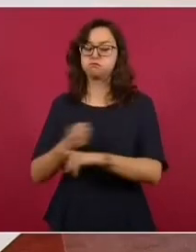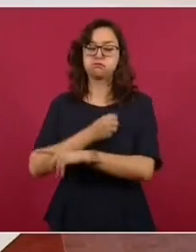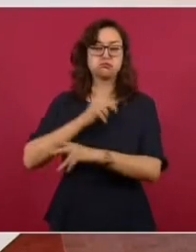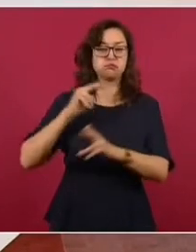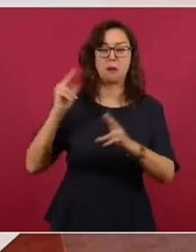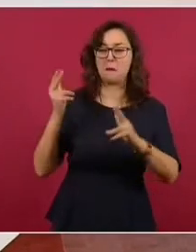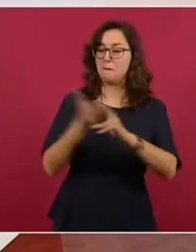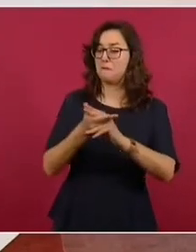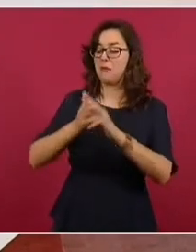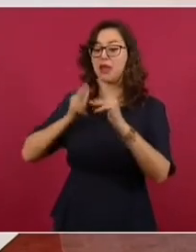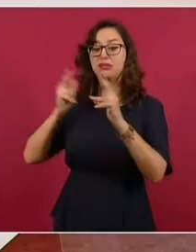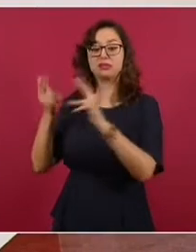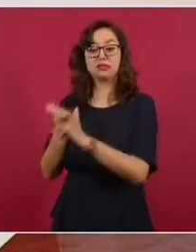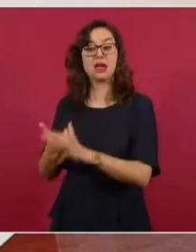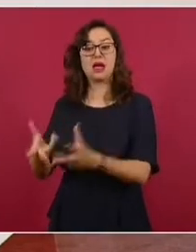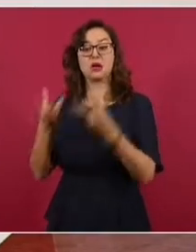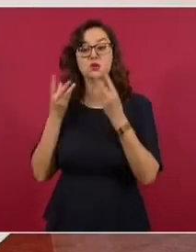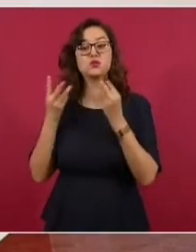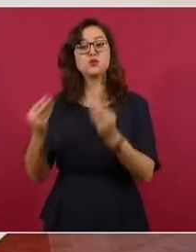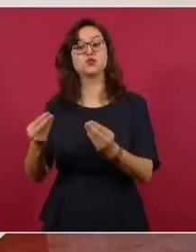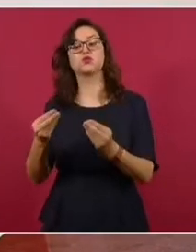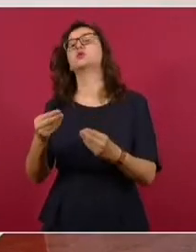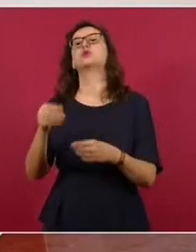en Michoacán y en Guerrero